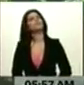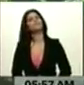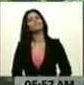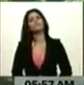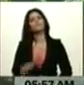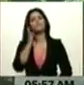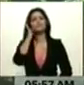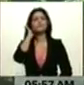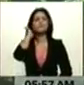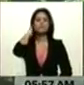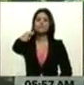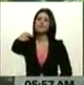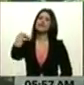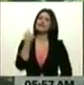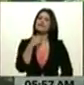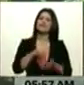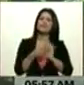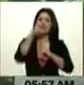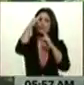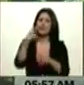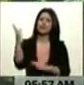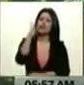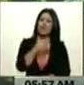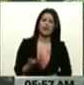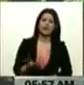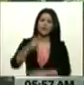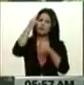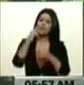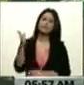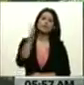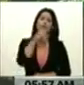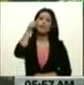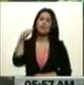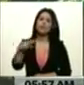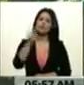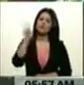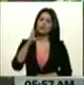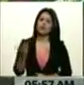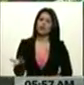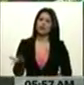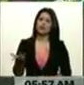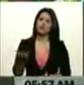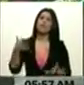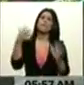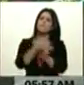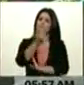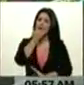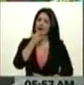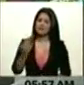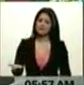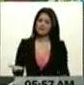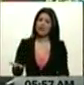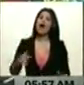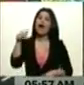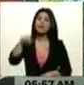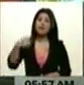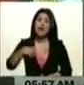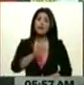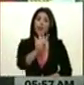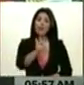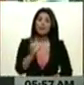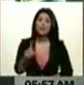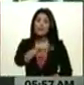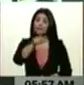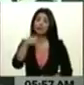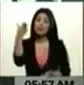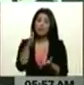Eso, una falta de respeto. Una falta de respeto con el pueblo venezolano, señora Tintori. Porque estamos hablando de la vida de 43 personas. Y